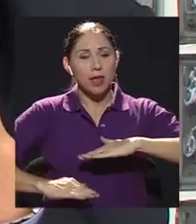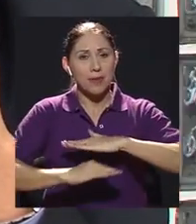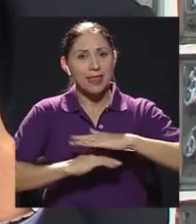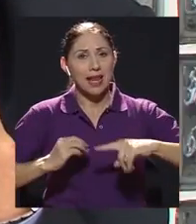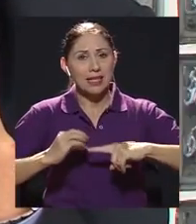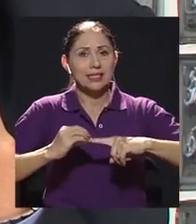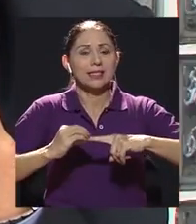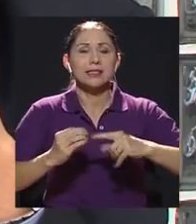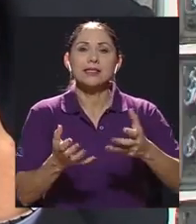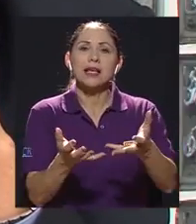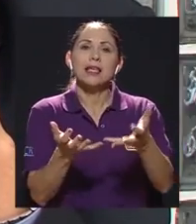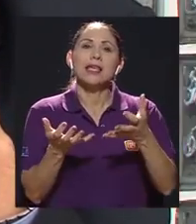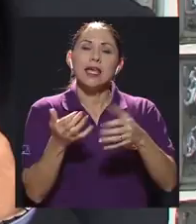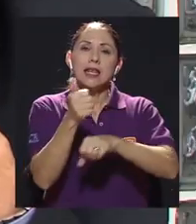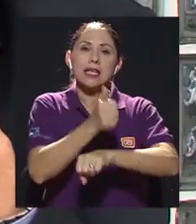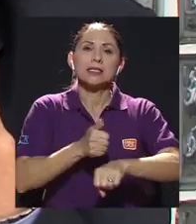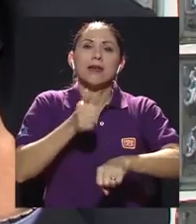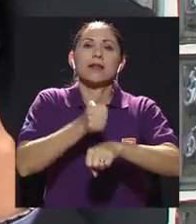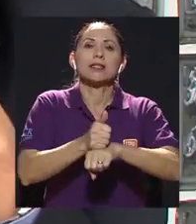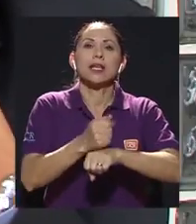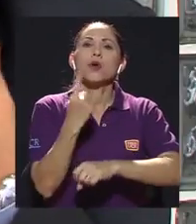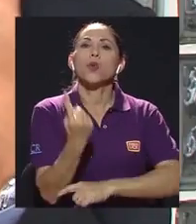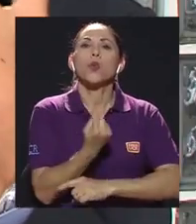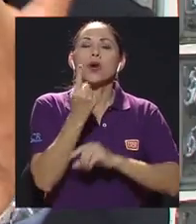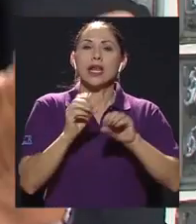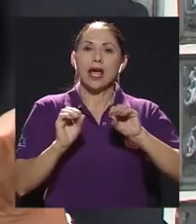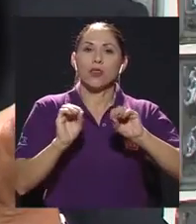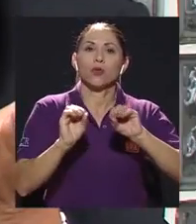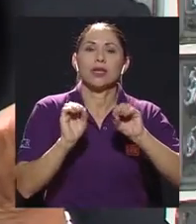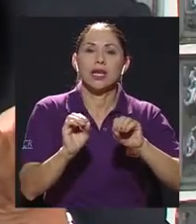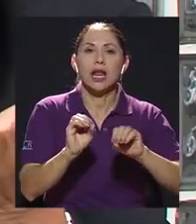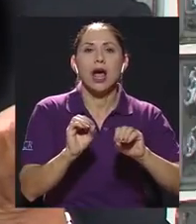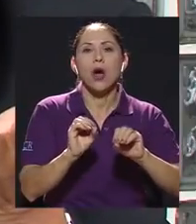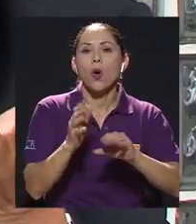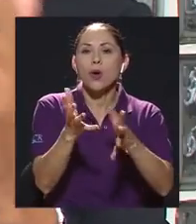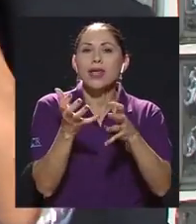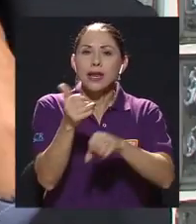quieren establecer una única doctrina o un único credo